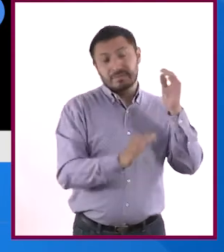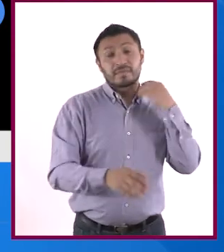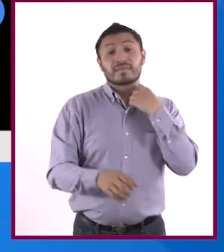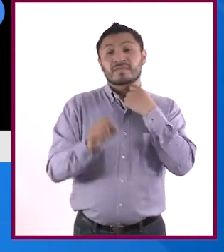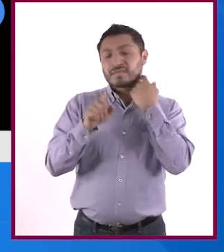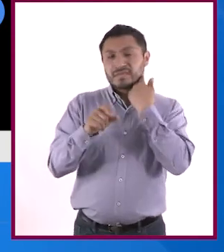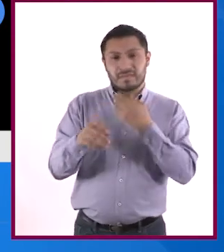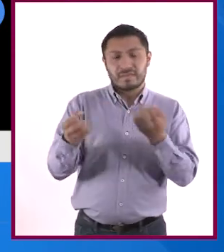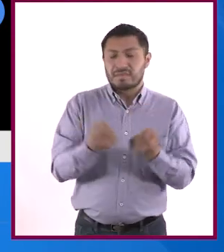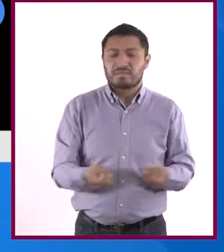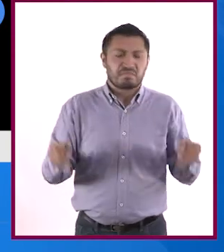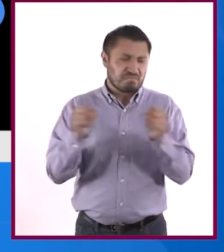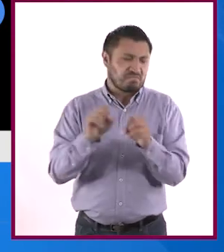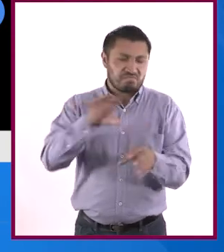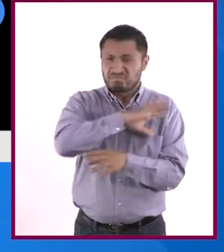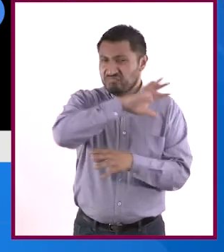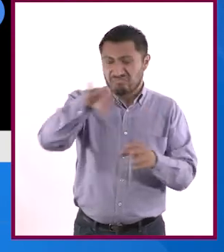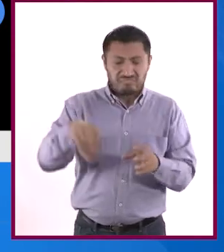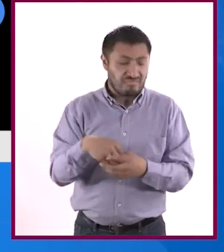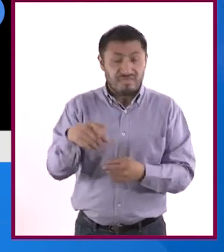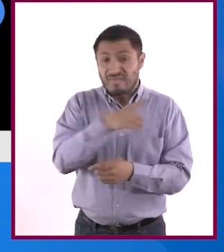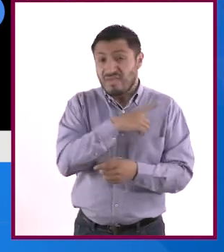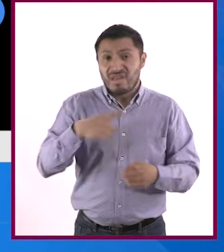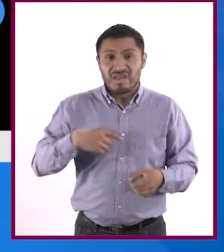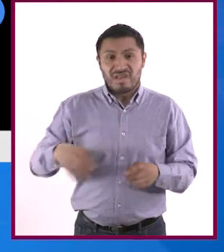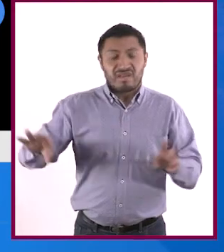la sociedad en general, que tiene que cambiar esta